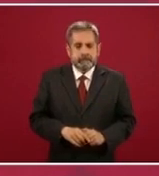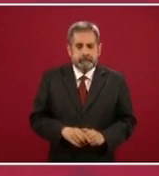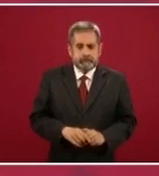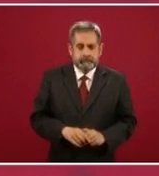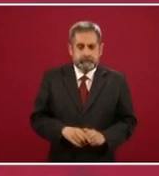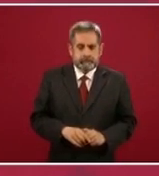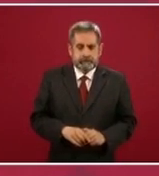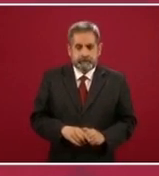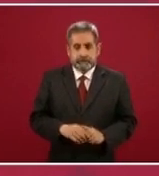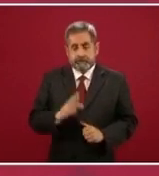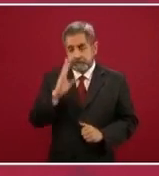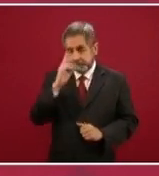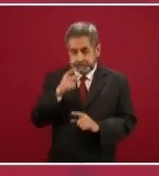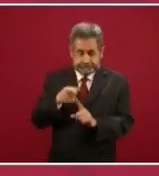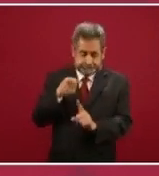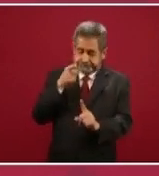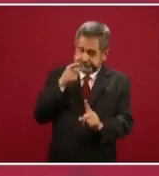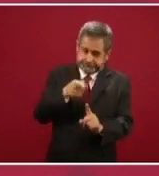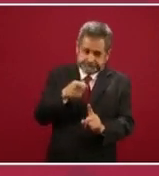la prioridad